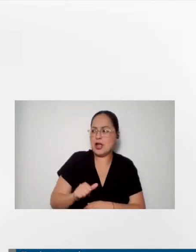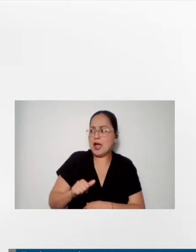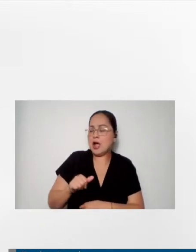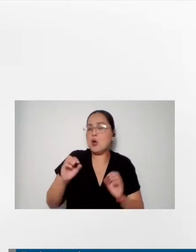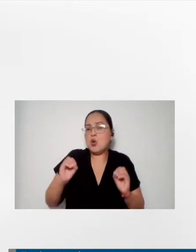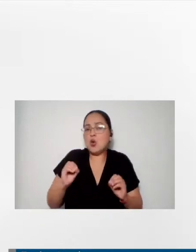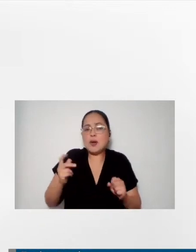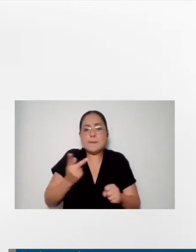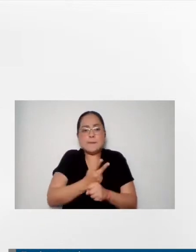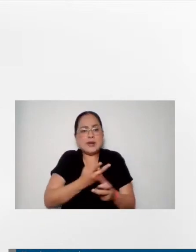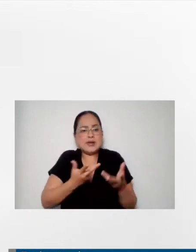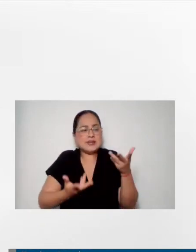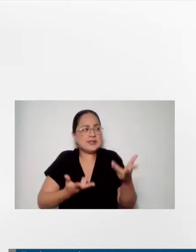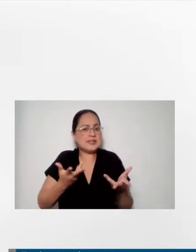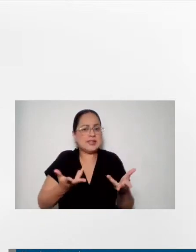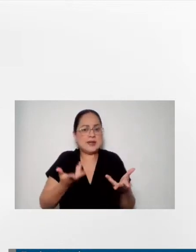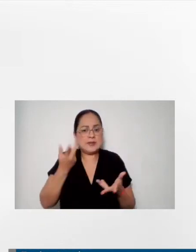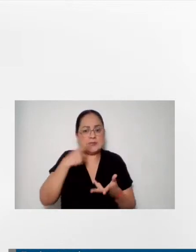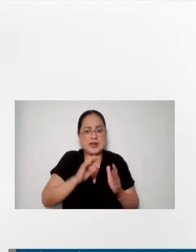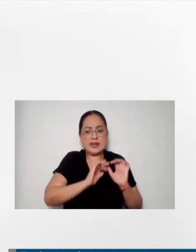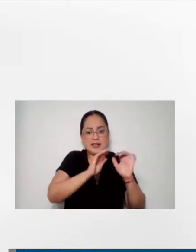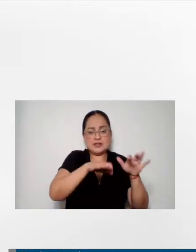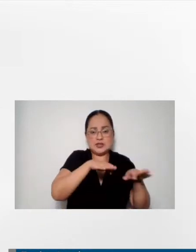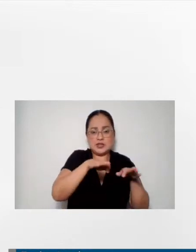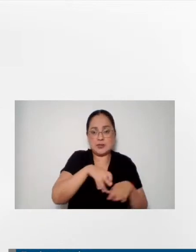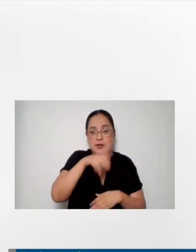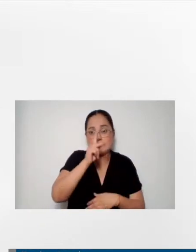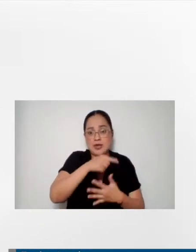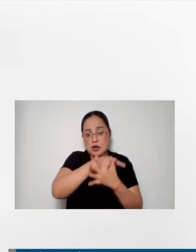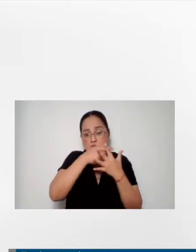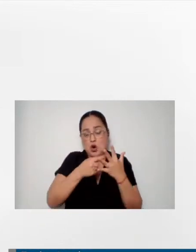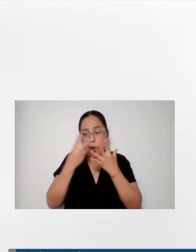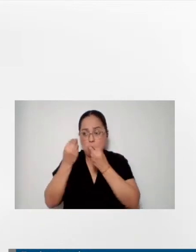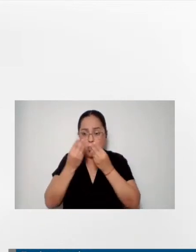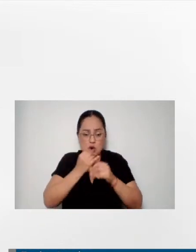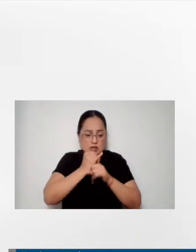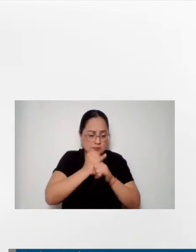sí, ya me parece interesante habernos metido a tantos detalles.